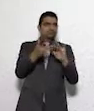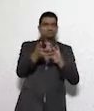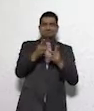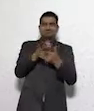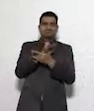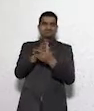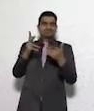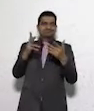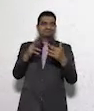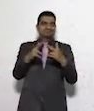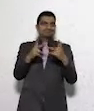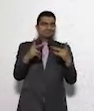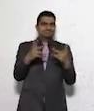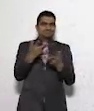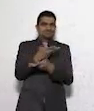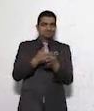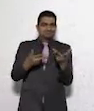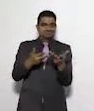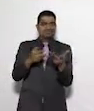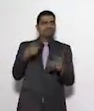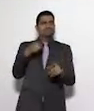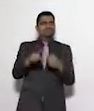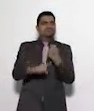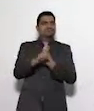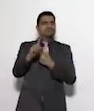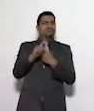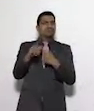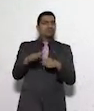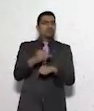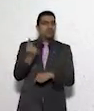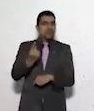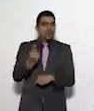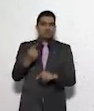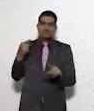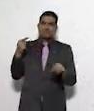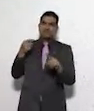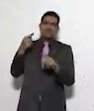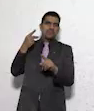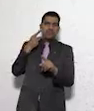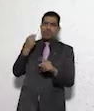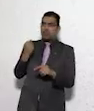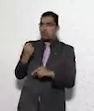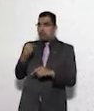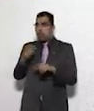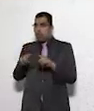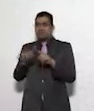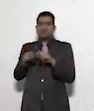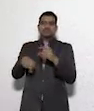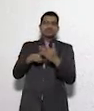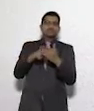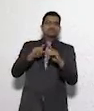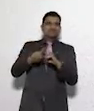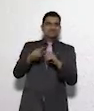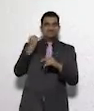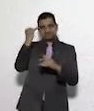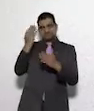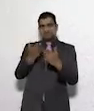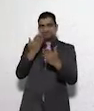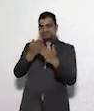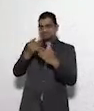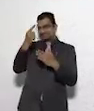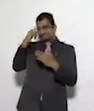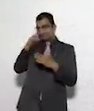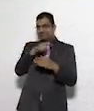La respuesta a esta crisis ha sido una política de mano dura, que supone, entre otras cosas, la ampliación